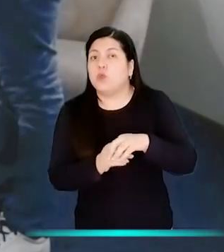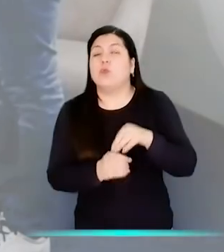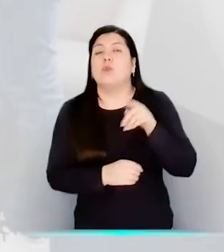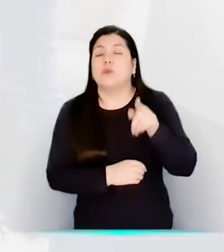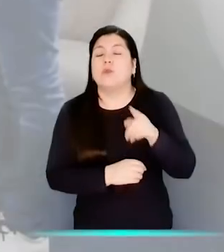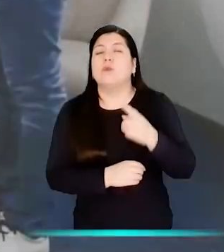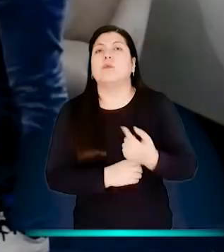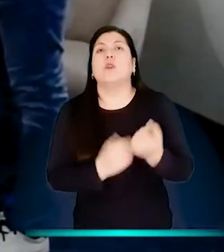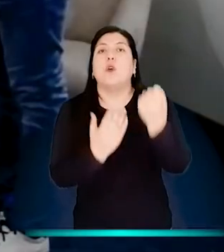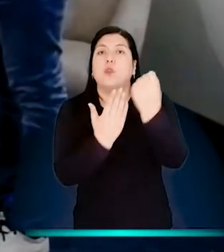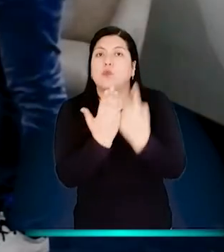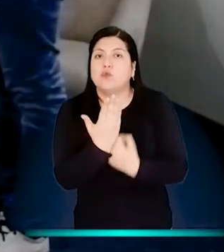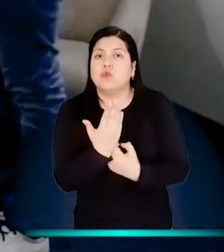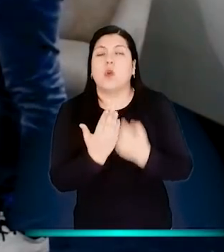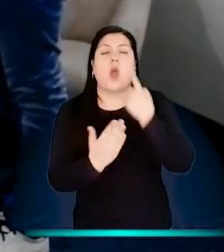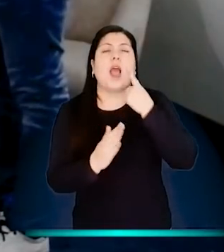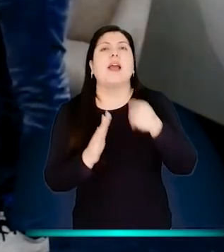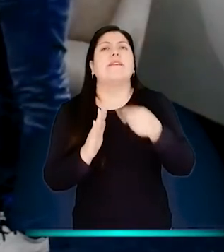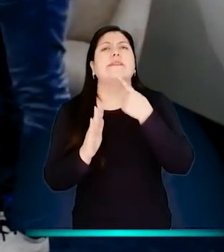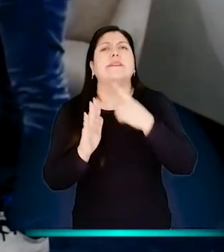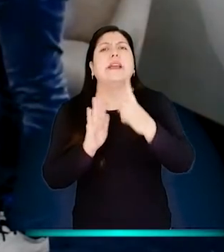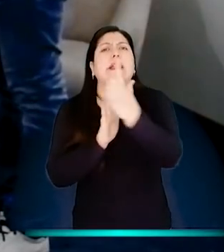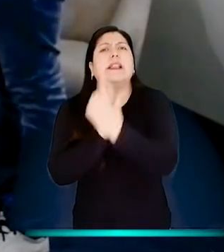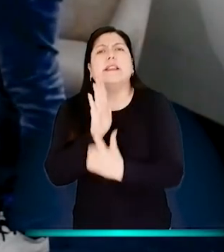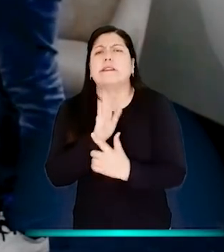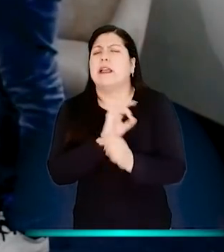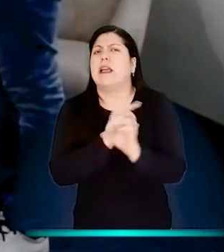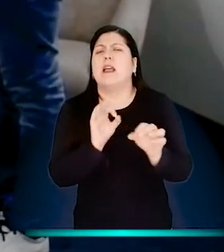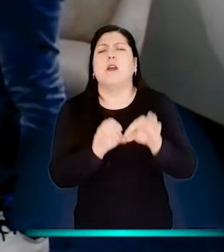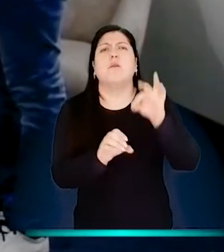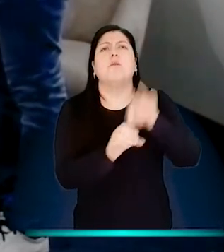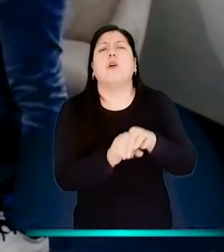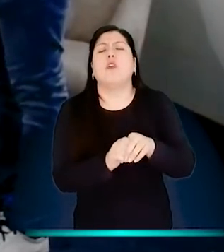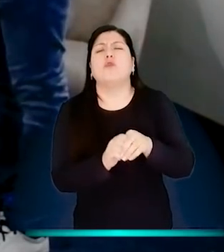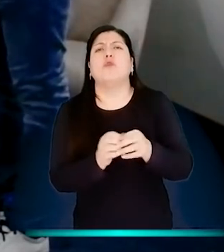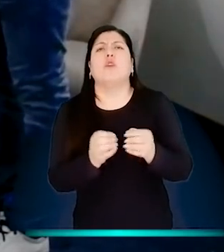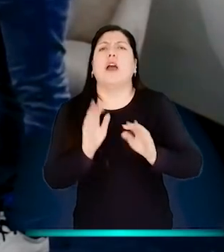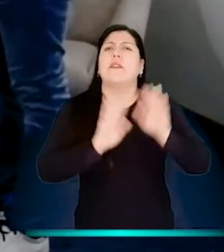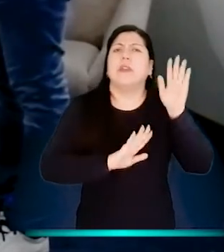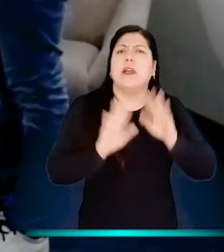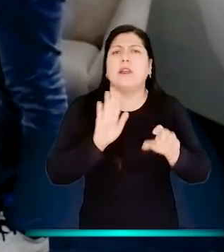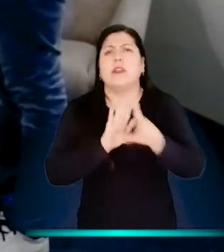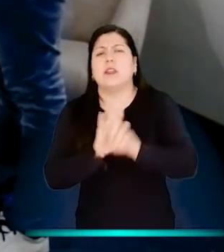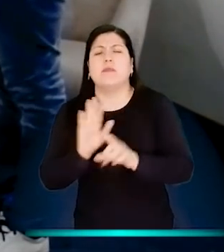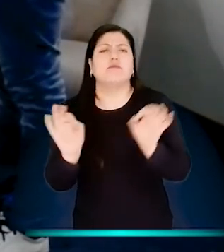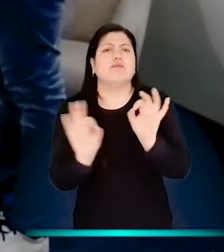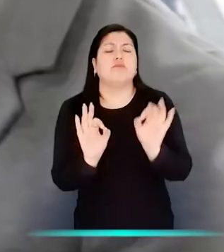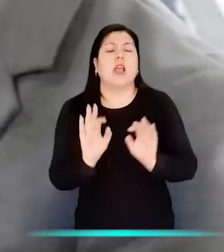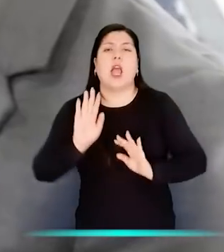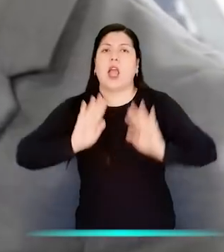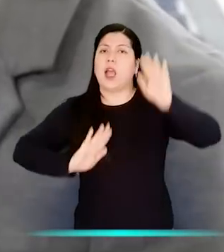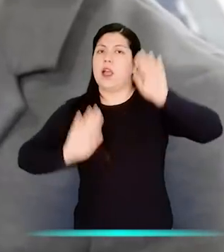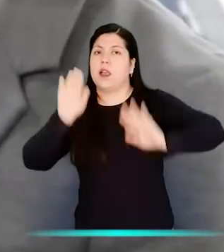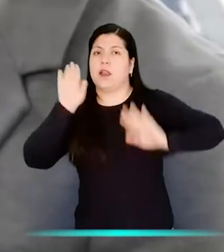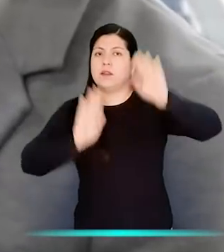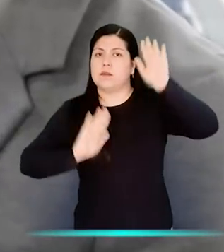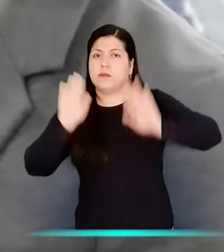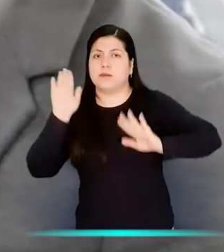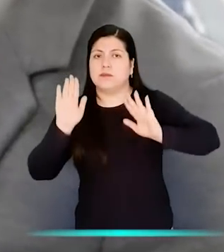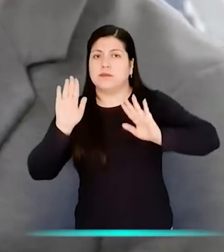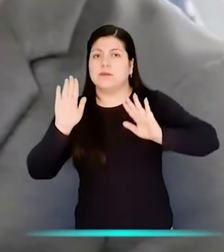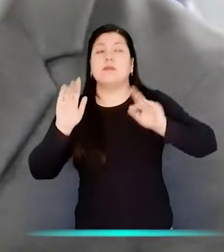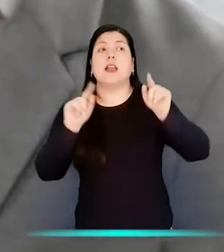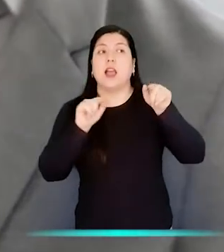las consultas, porque en las consultas ya no estamos hablando de listas, ya no hablamos de voto preferente, no preferente, hablamos sencillamente de unos